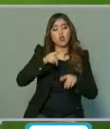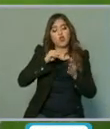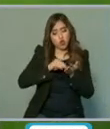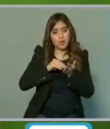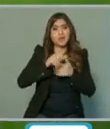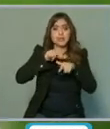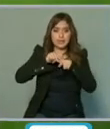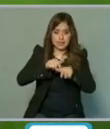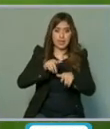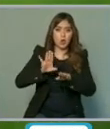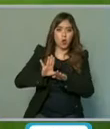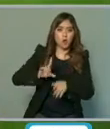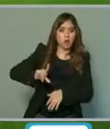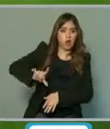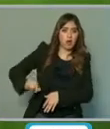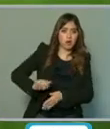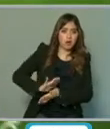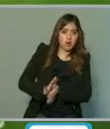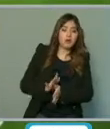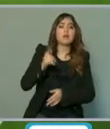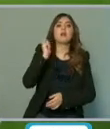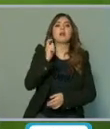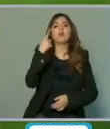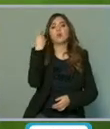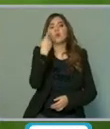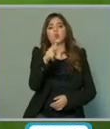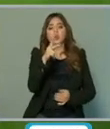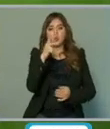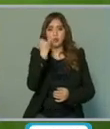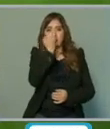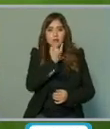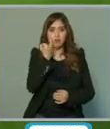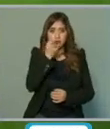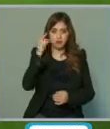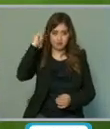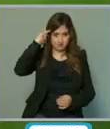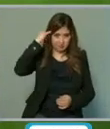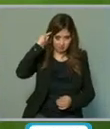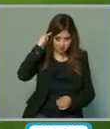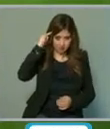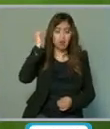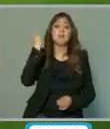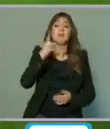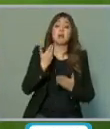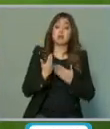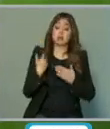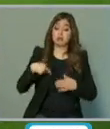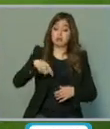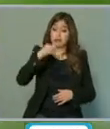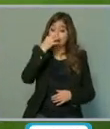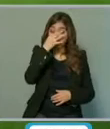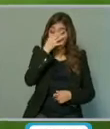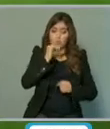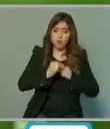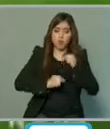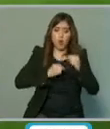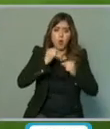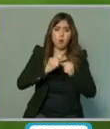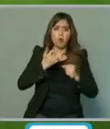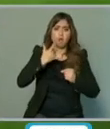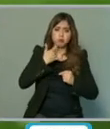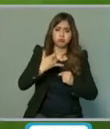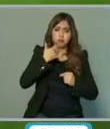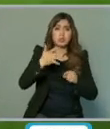discriminando el uso de las lenguas indígenas, y hasta hace muy poco tiempo ha habido una recuperación y